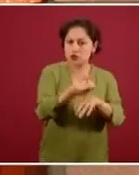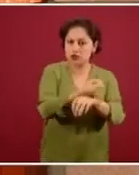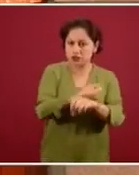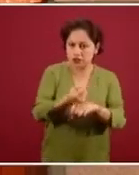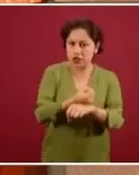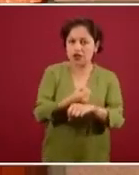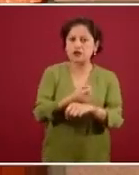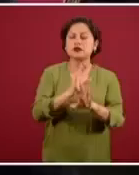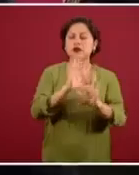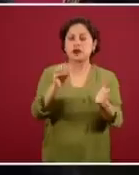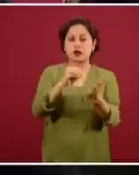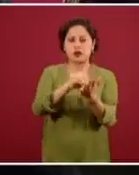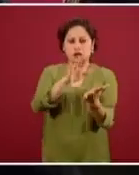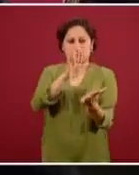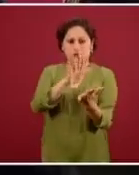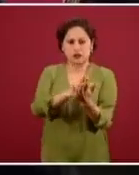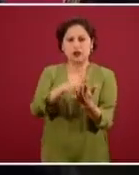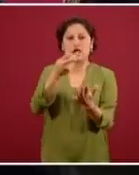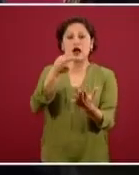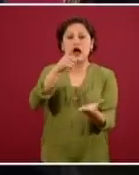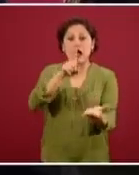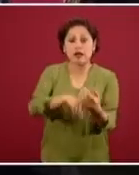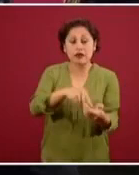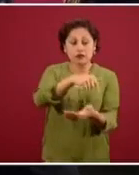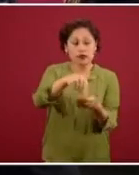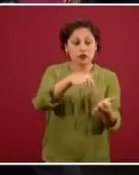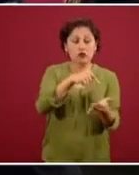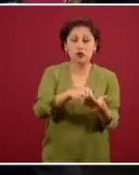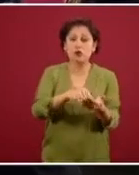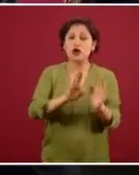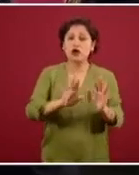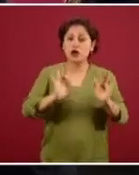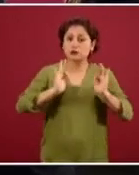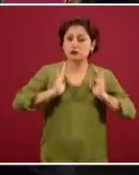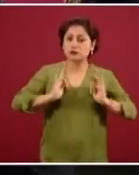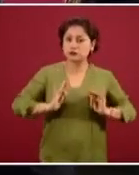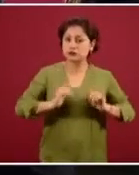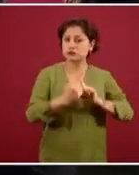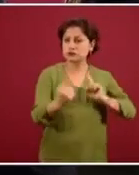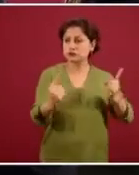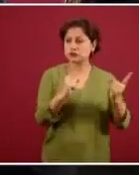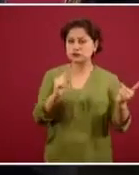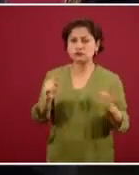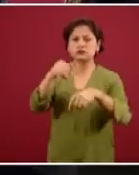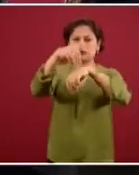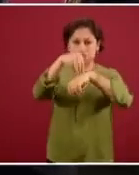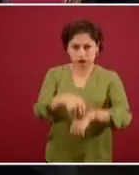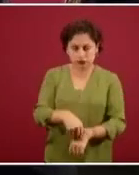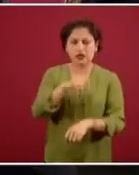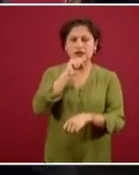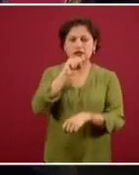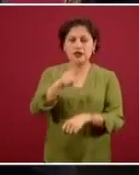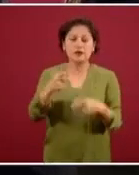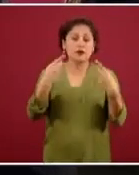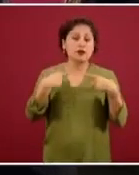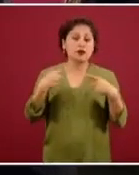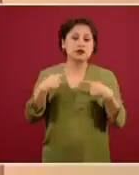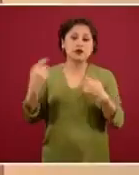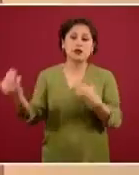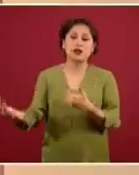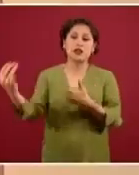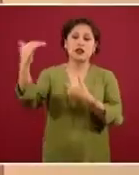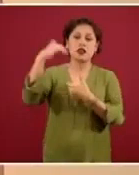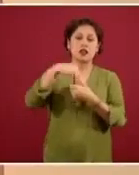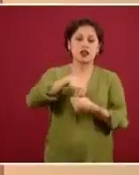las estrategias de sana distancia y evitando las conglomeraciones de donantes en los bancos de sangre,